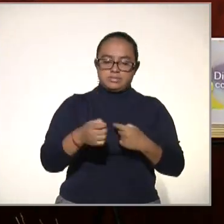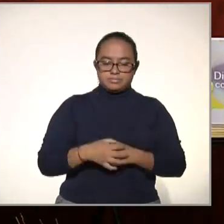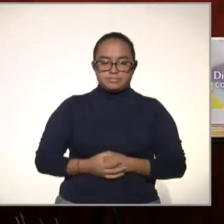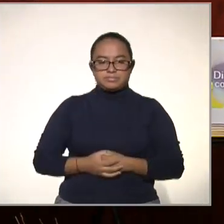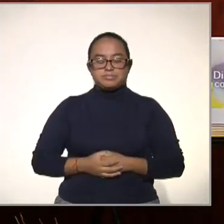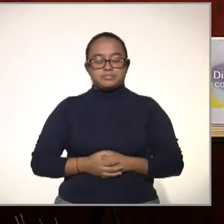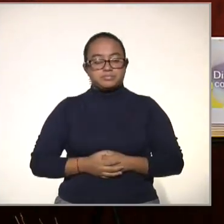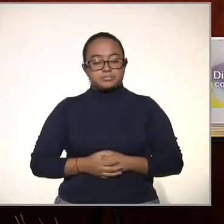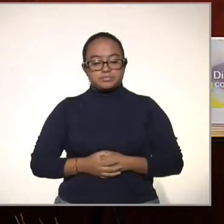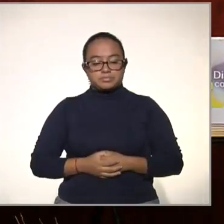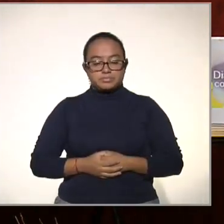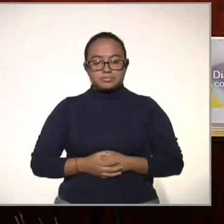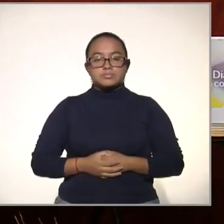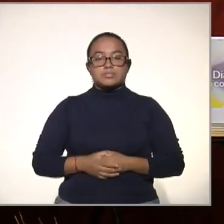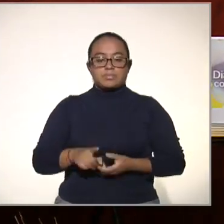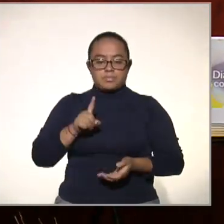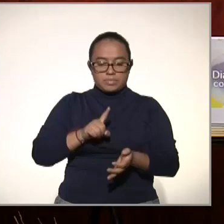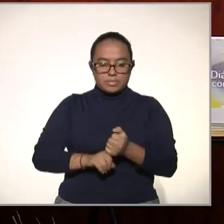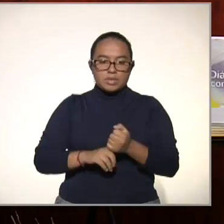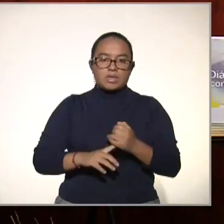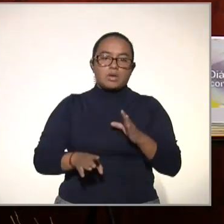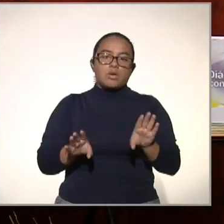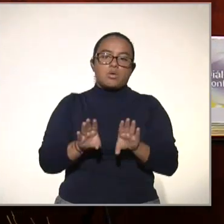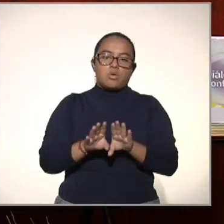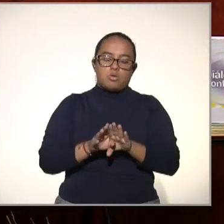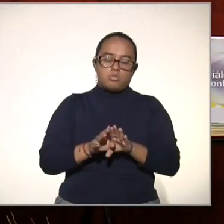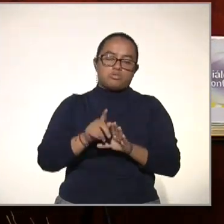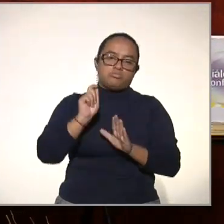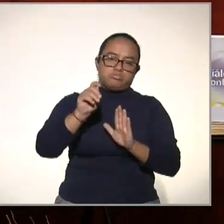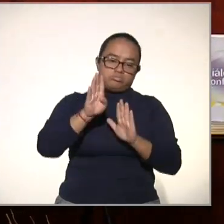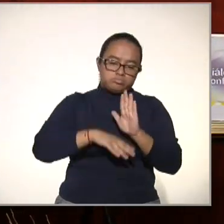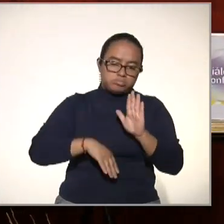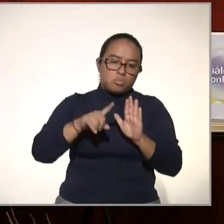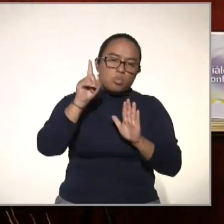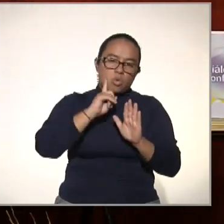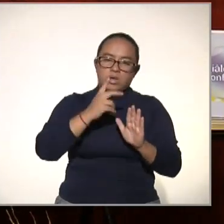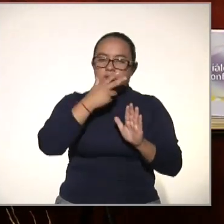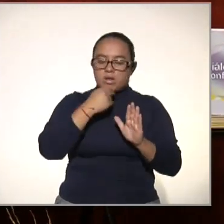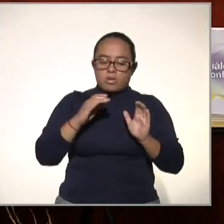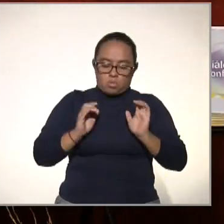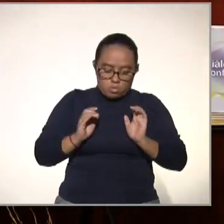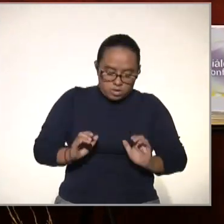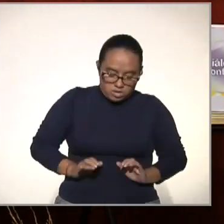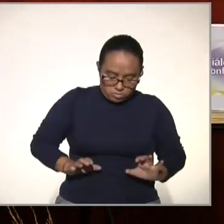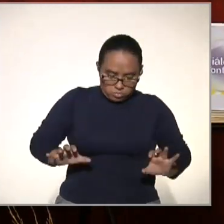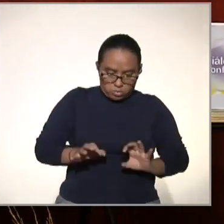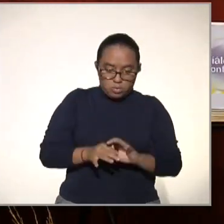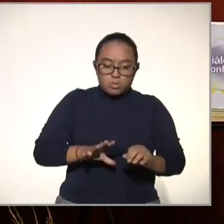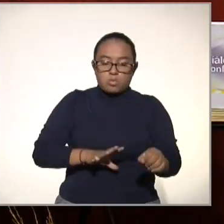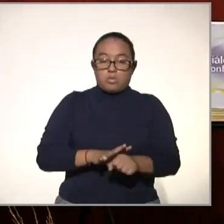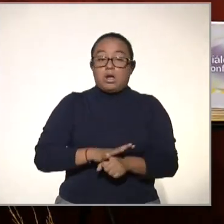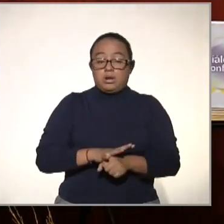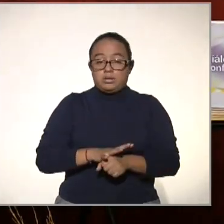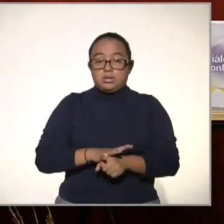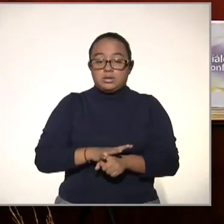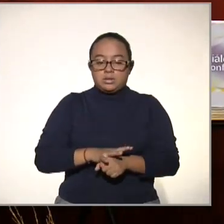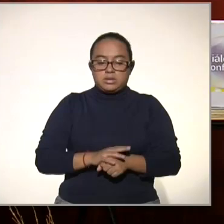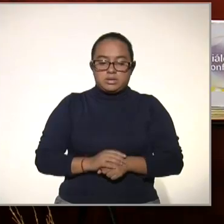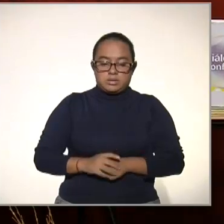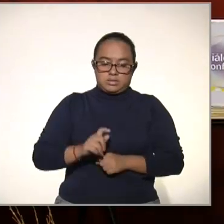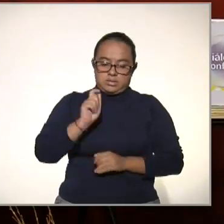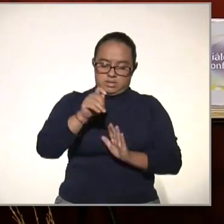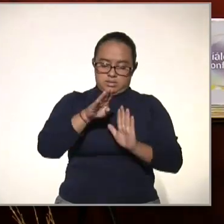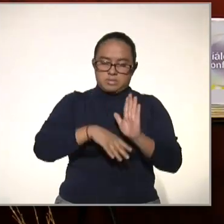tiene que ver con nuestras capacidades reproductivas, tiene que ver con nuestra corporalidad, tiene que ver con nuestros